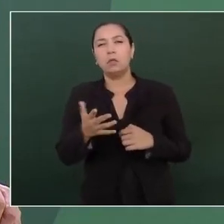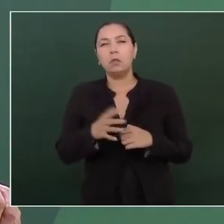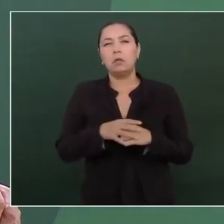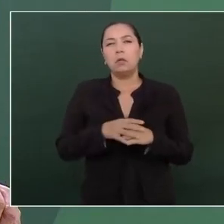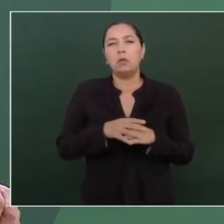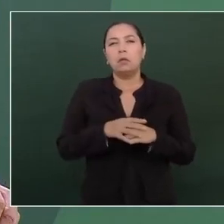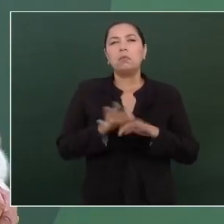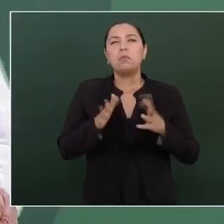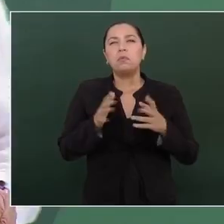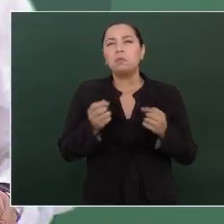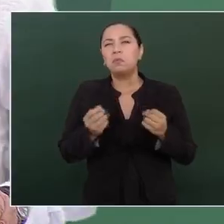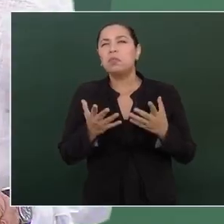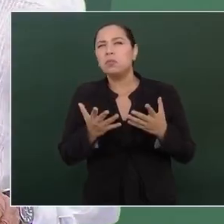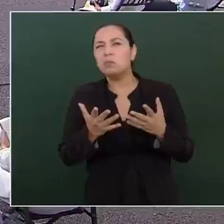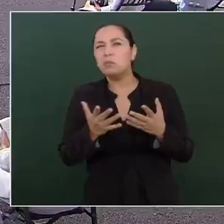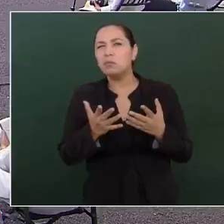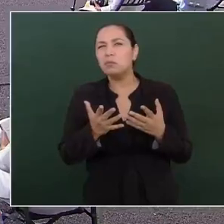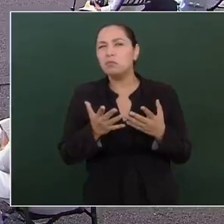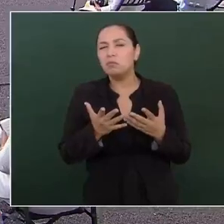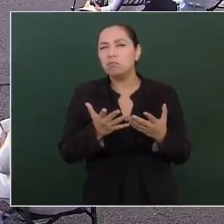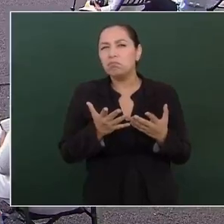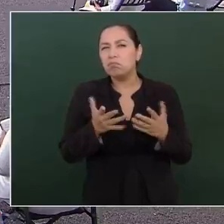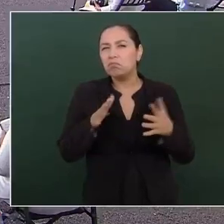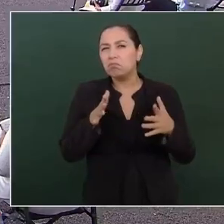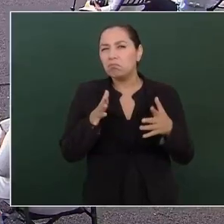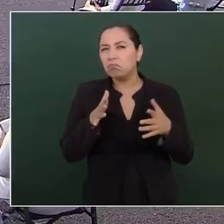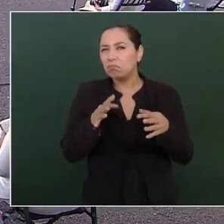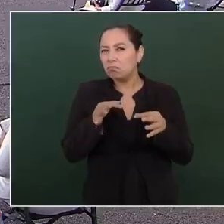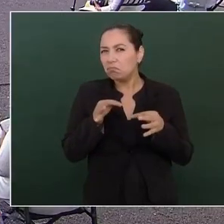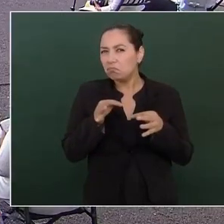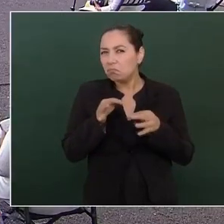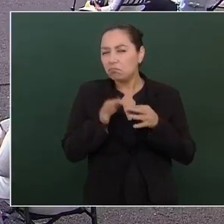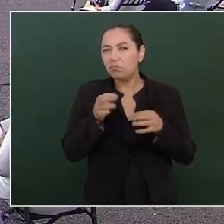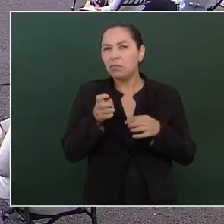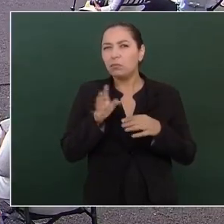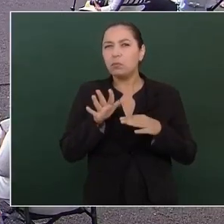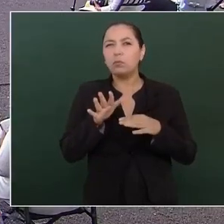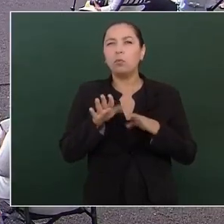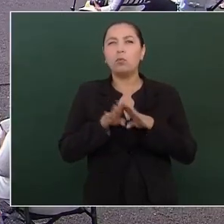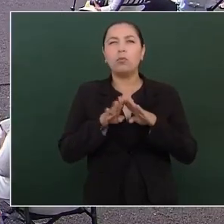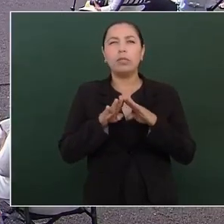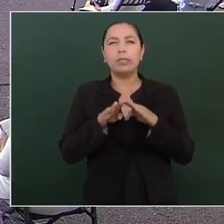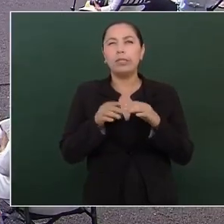¿cuánto es exactamente el mínimo?